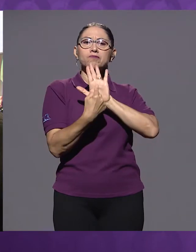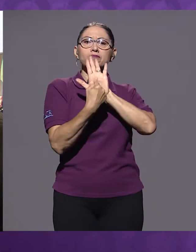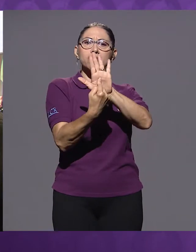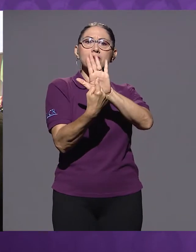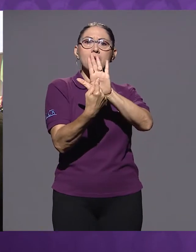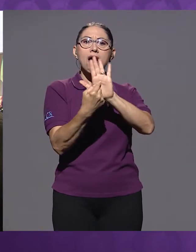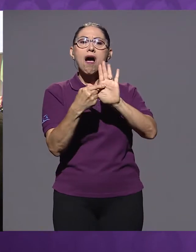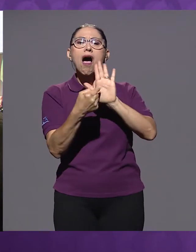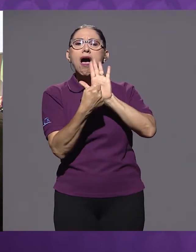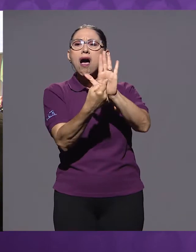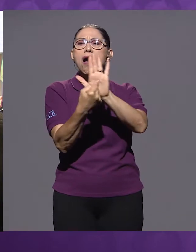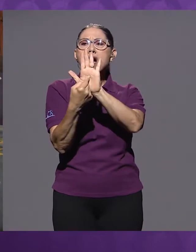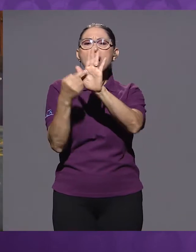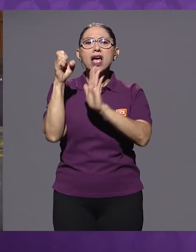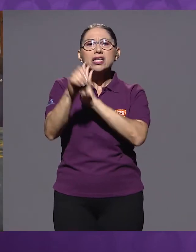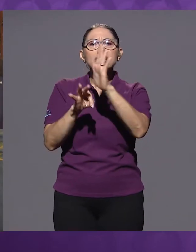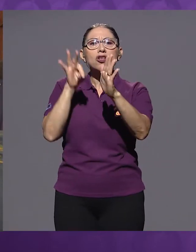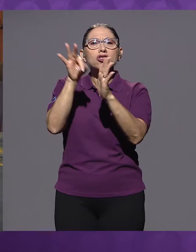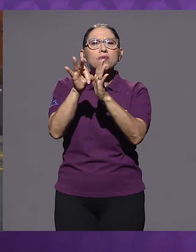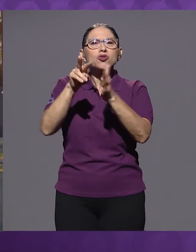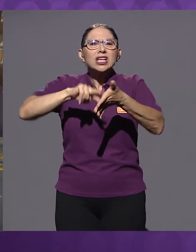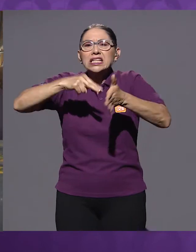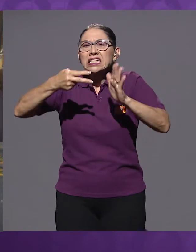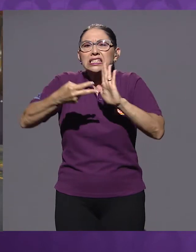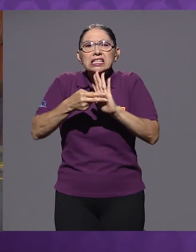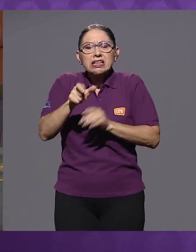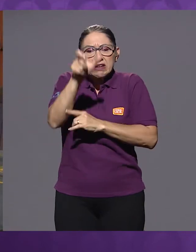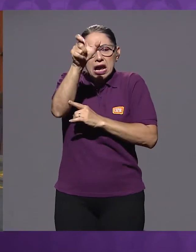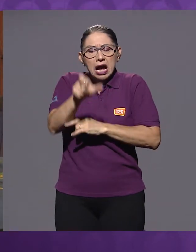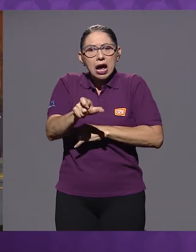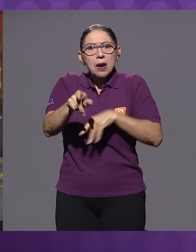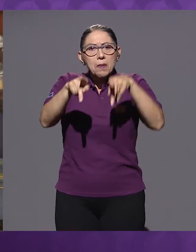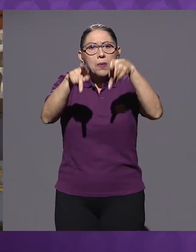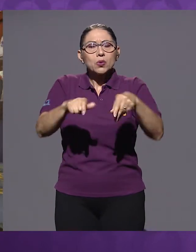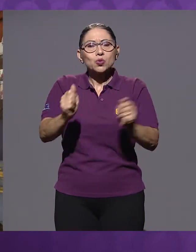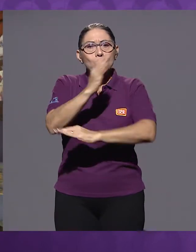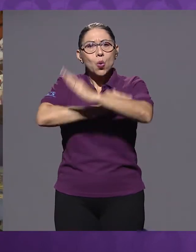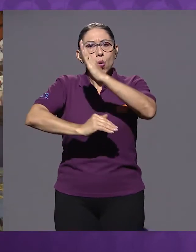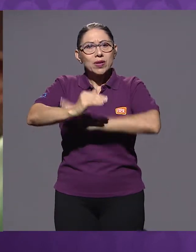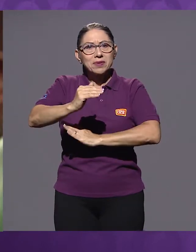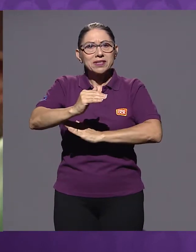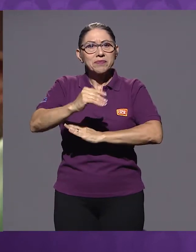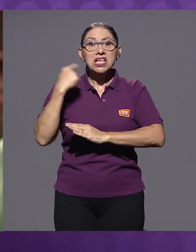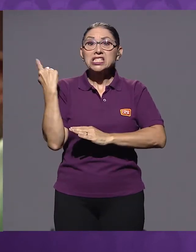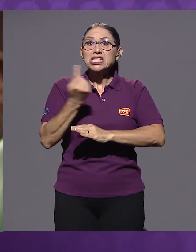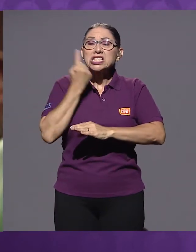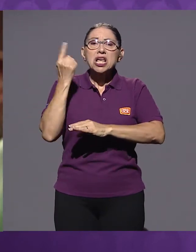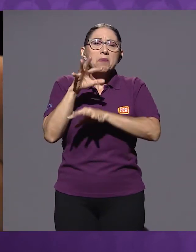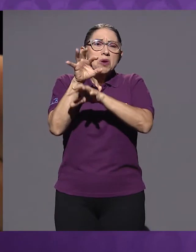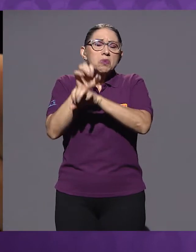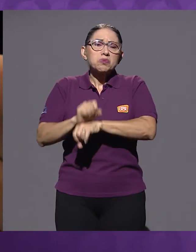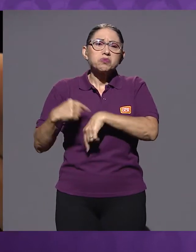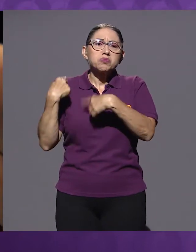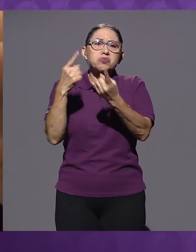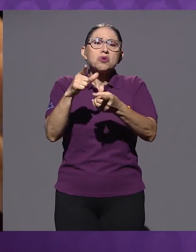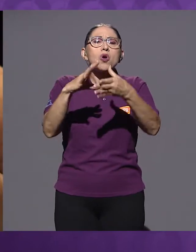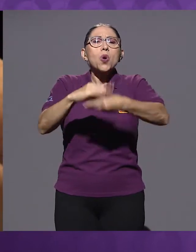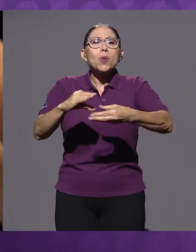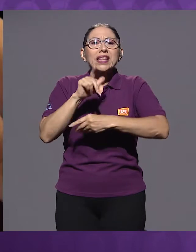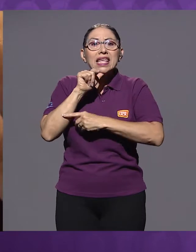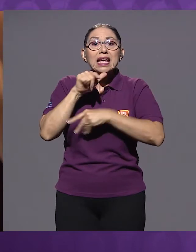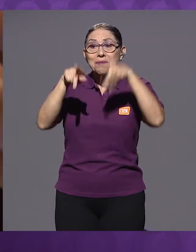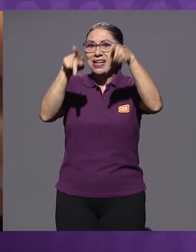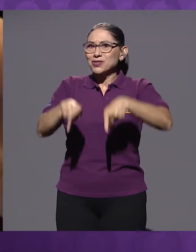el reforzamiento de estereotipos sobre lo que significa ser una persona en condición de discapacidad, usualmente contado por